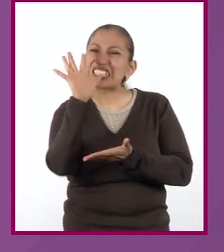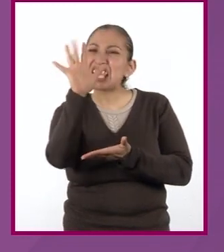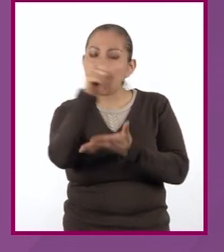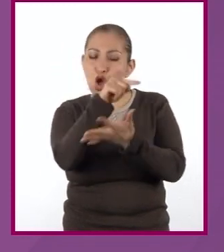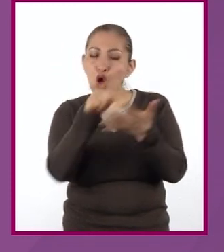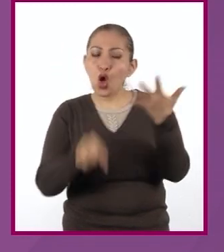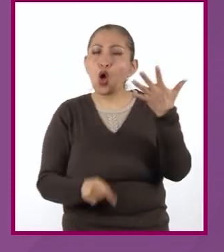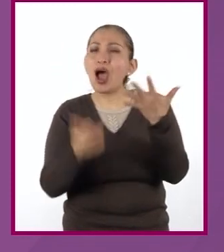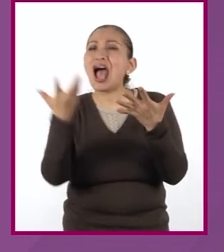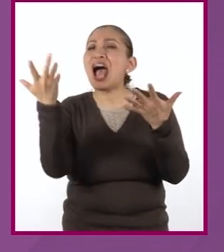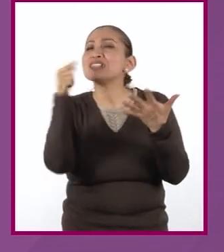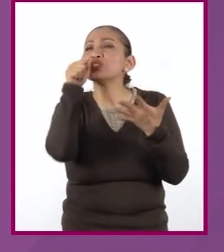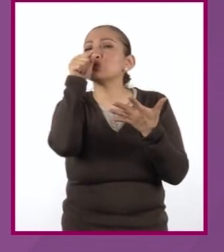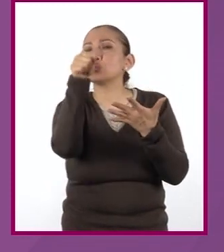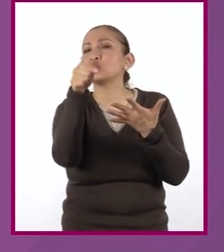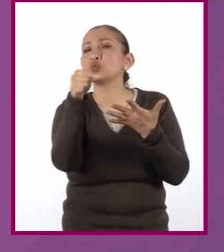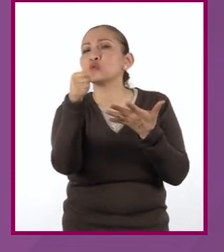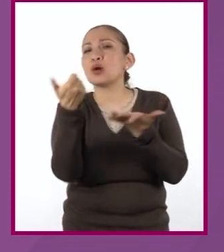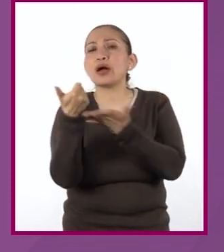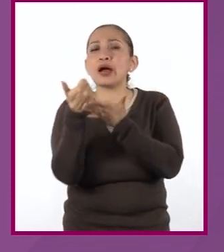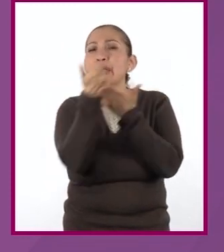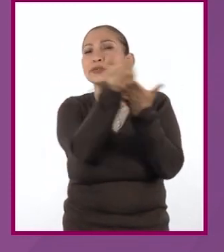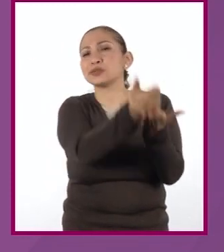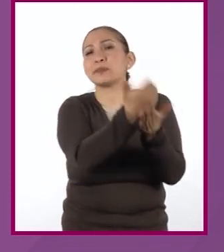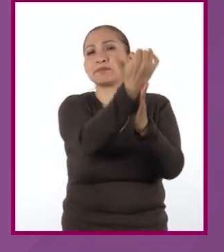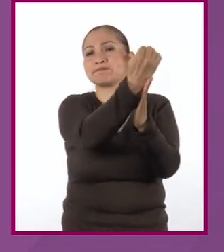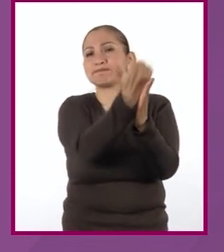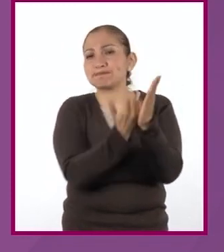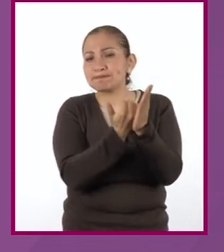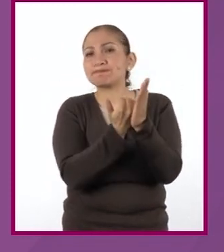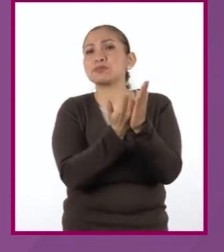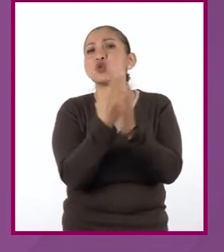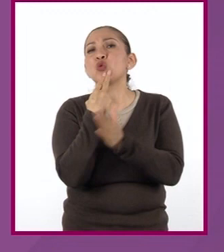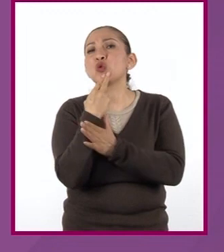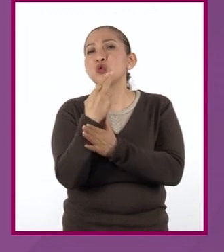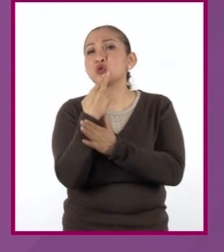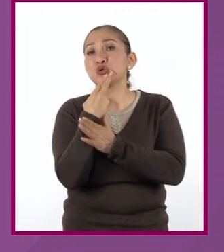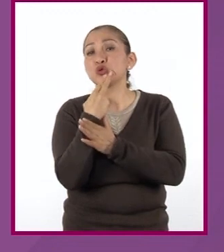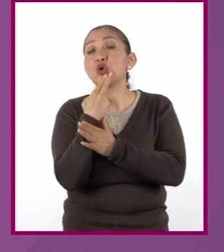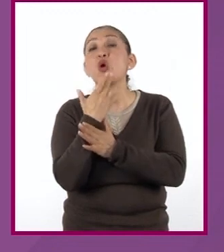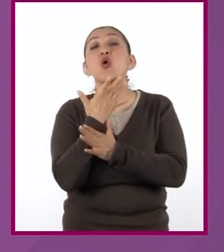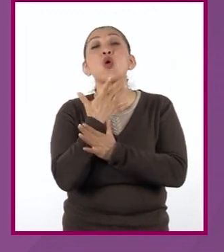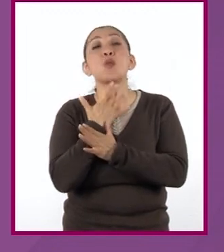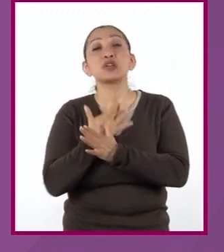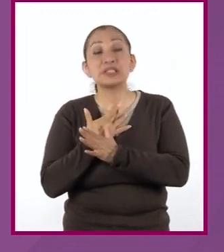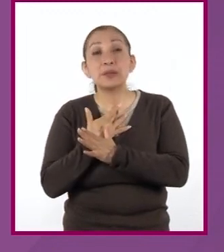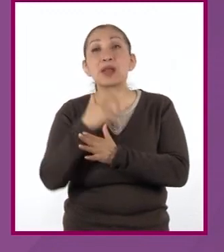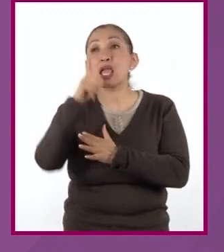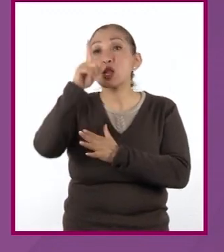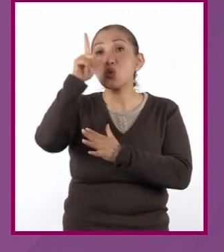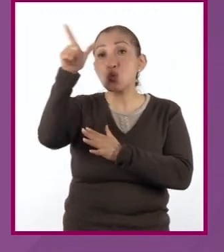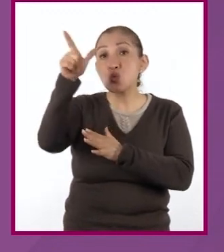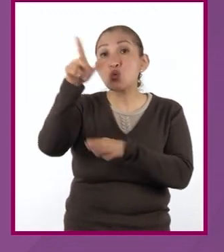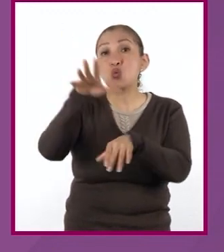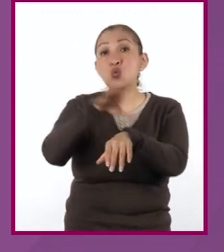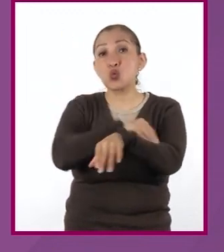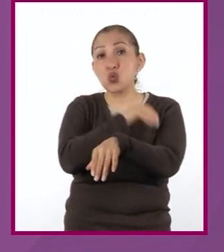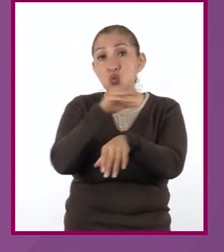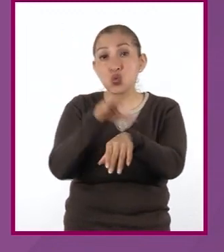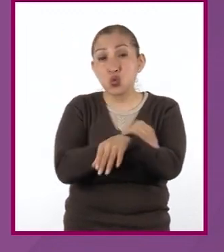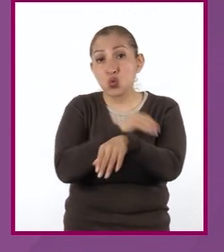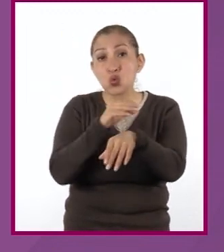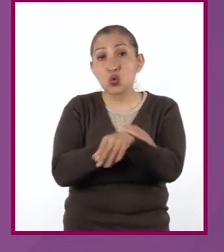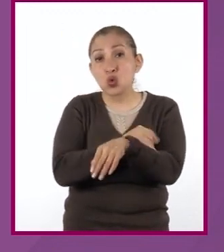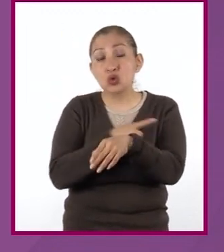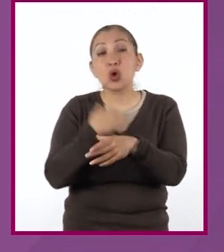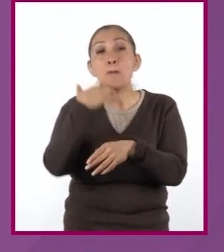5 acciones que pueden realizar para reducir el consumo de combustibles fósiles o disminuir la